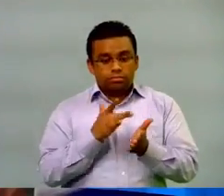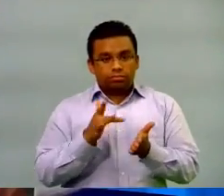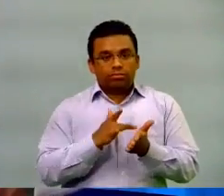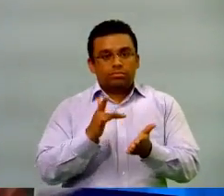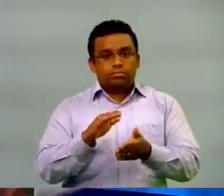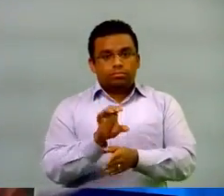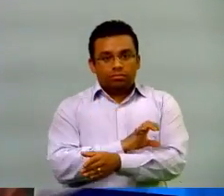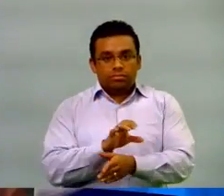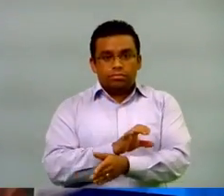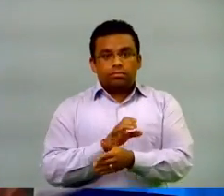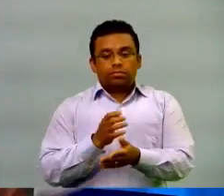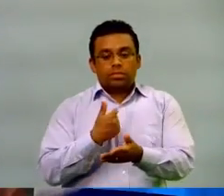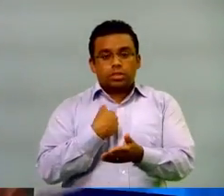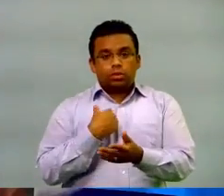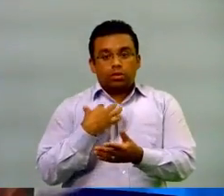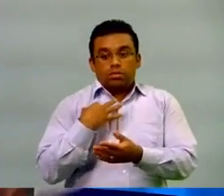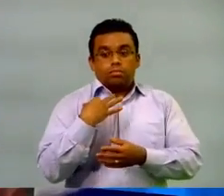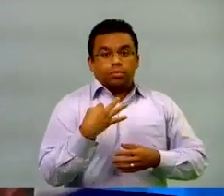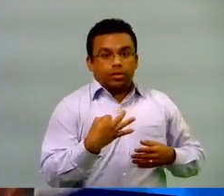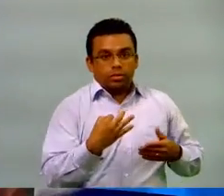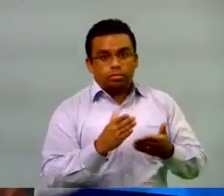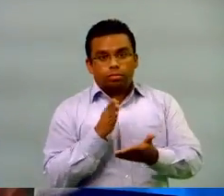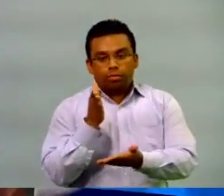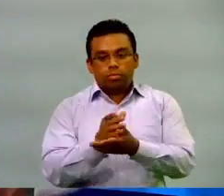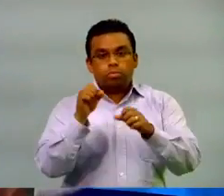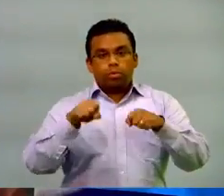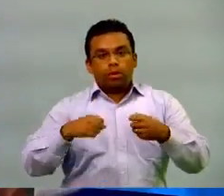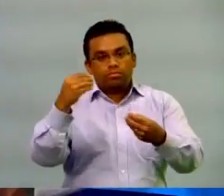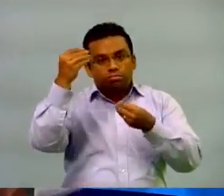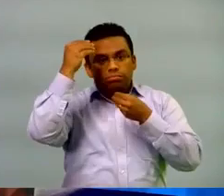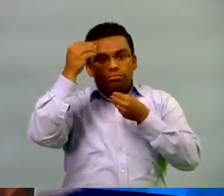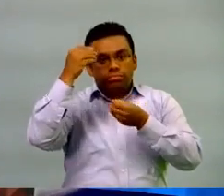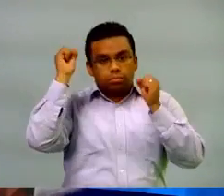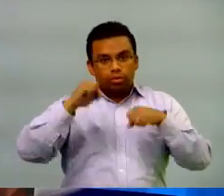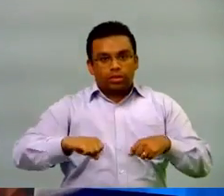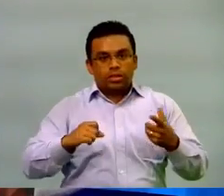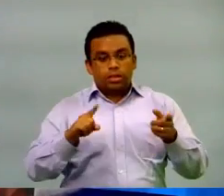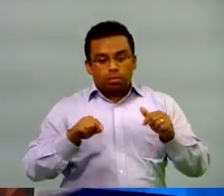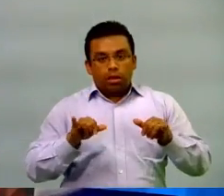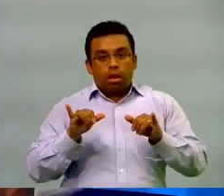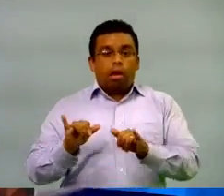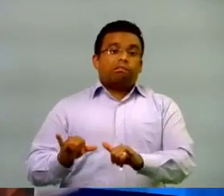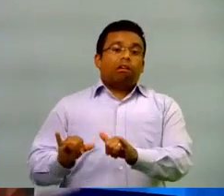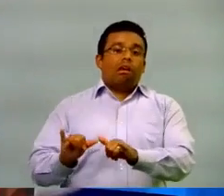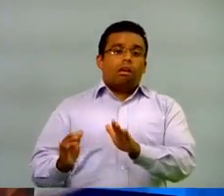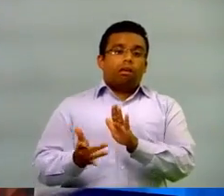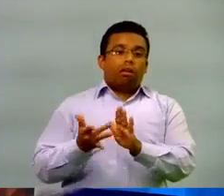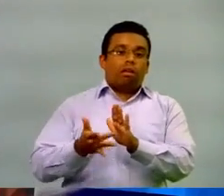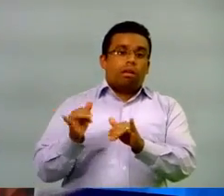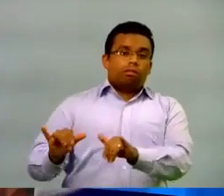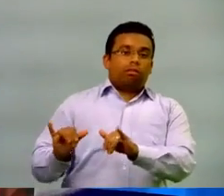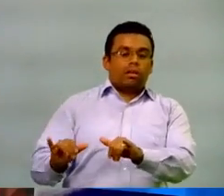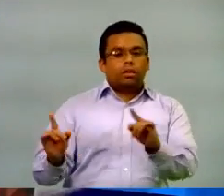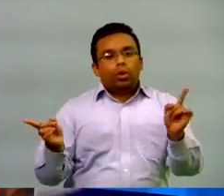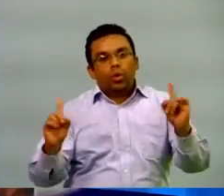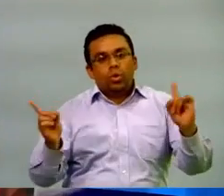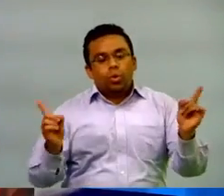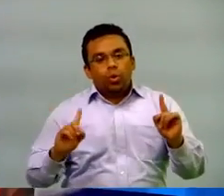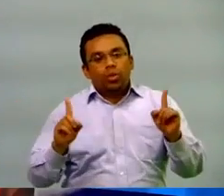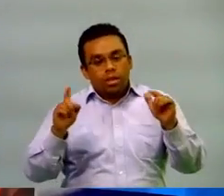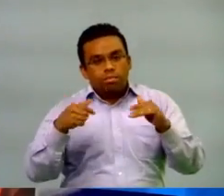de la tableta y el computador, el poder llevar gestión para que esa tableta no se quede ahí y que pueda ser utilizada en el